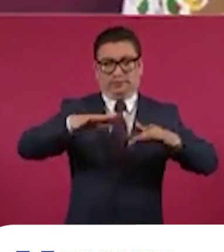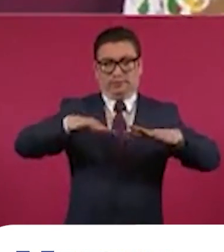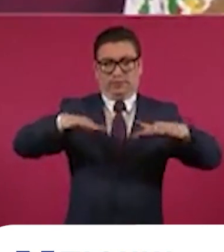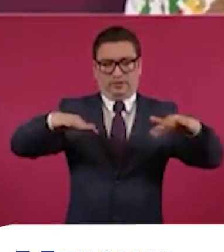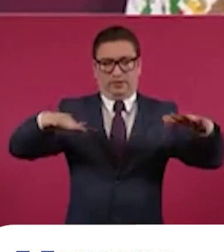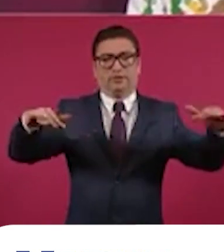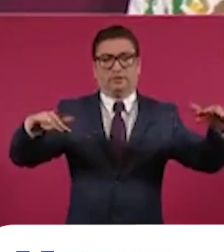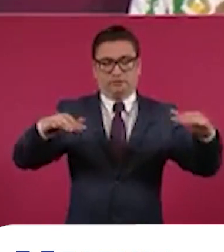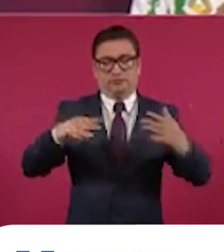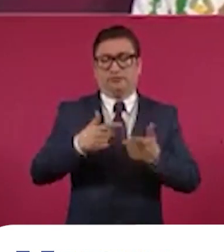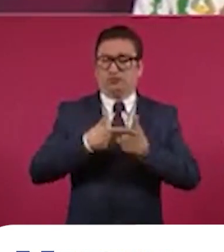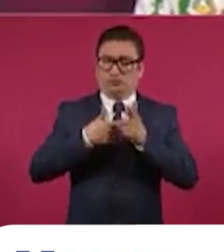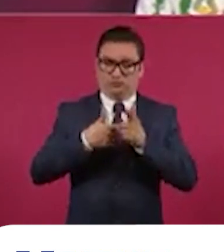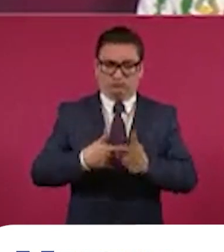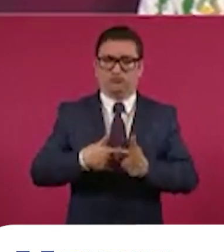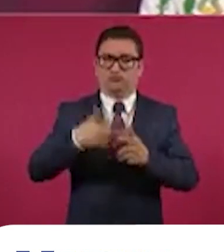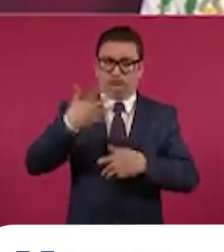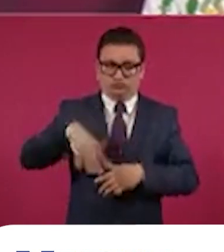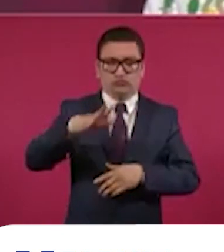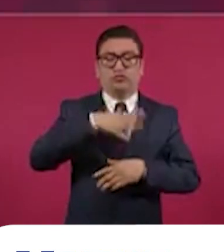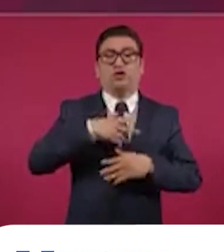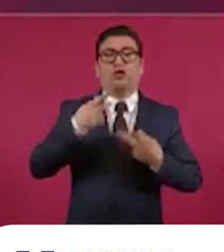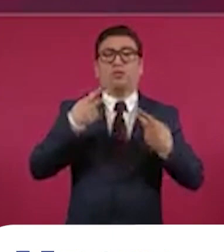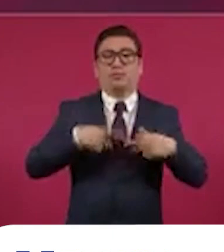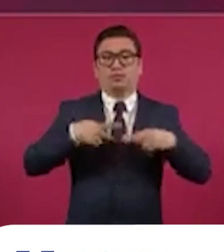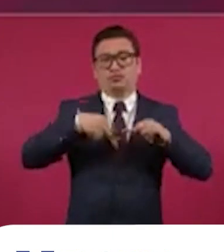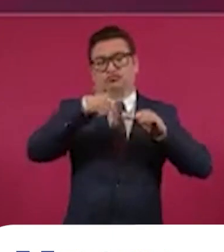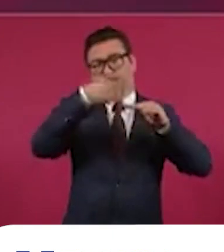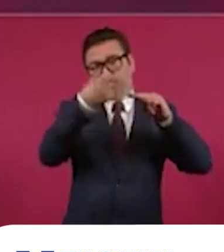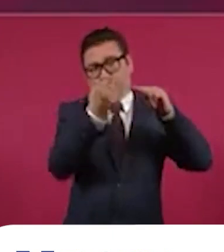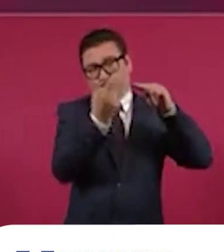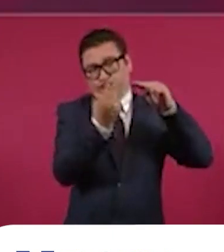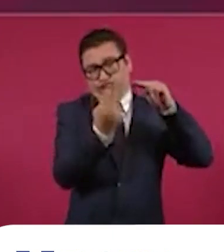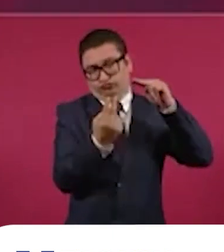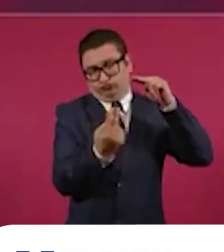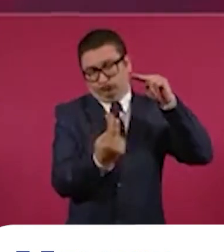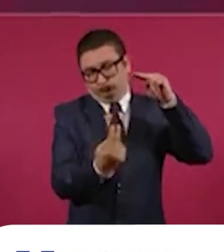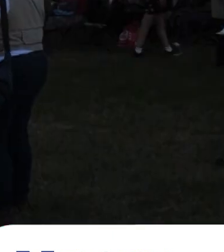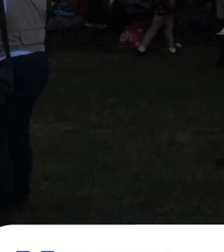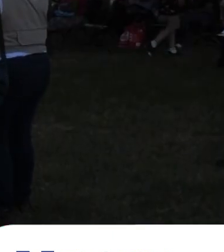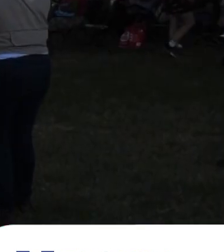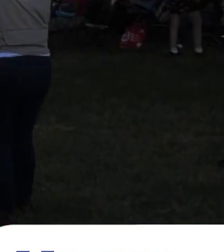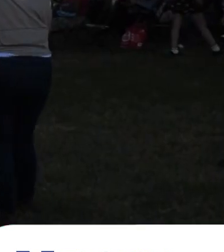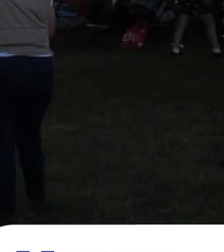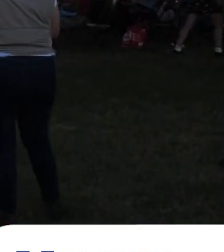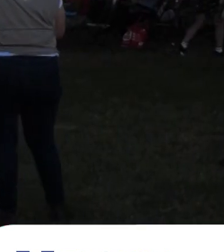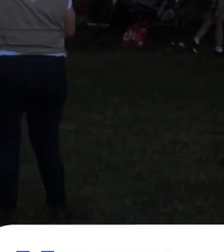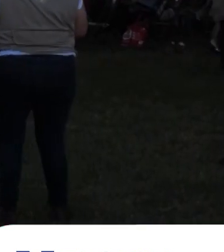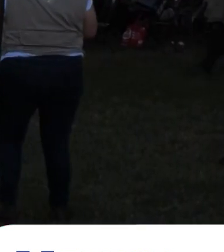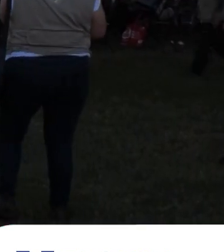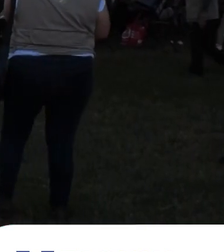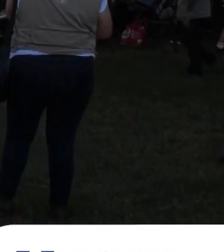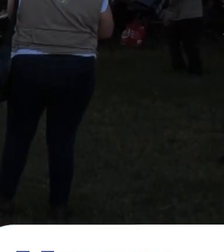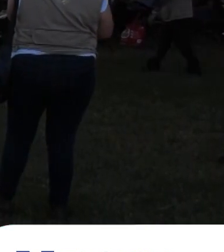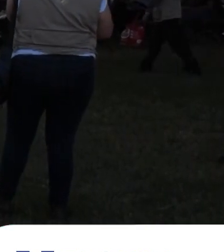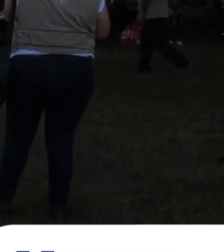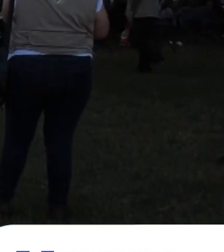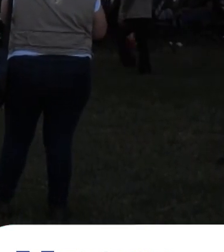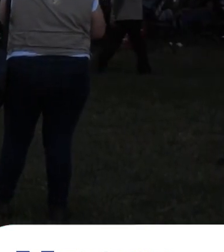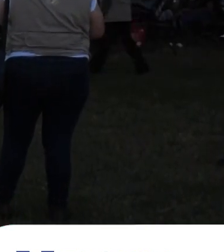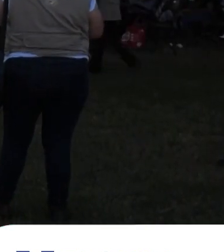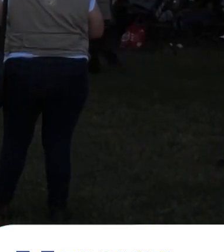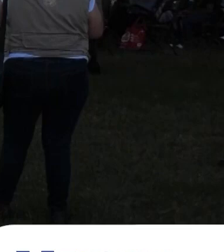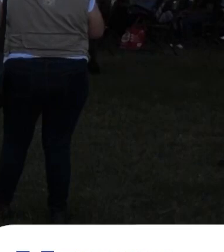y se sigue con buzos, con un operativo especial. El presidente informó que la próxima